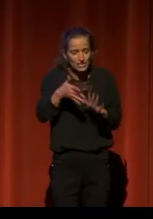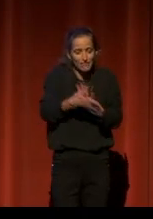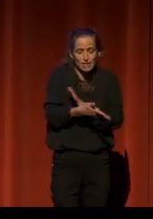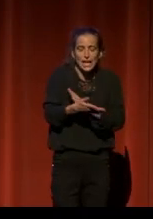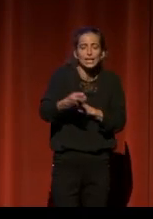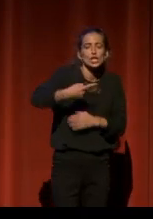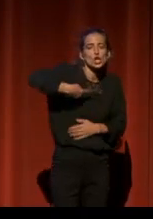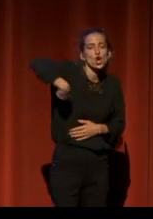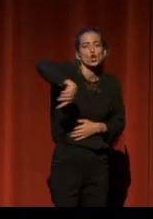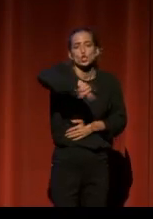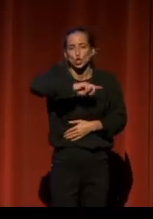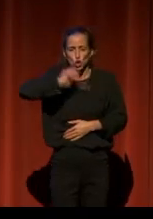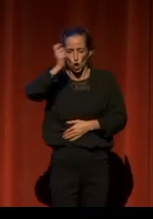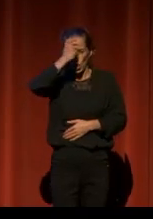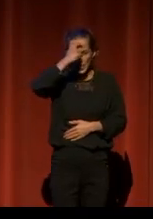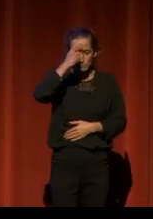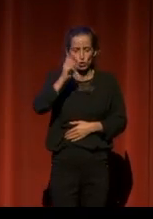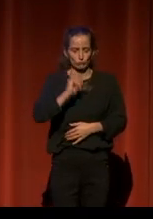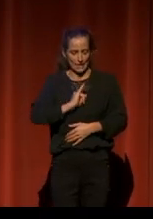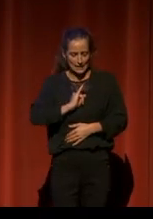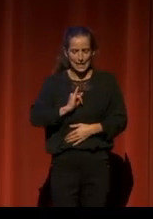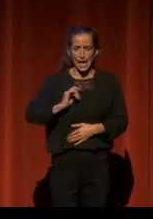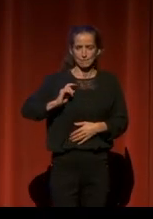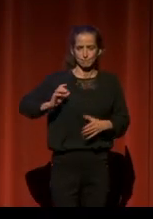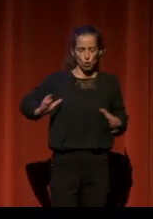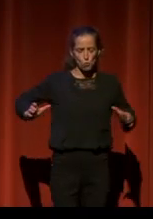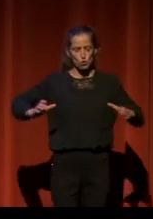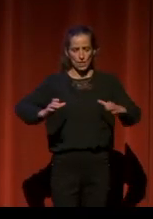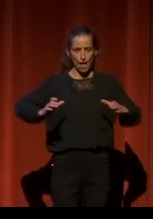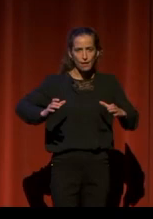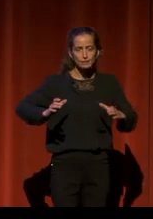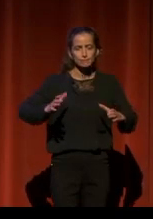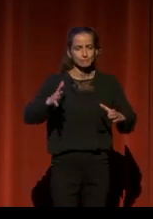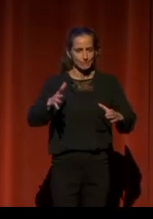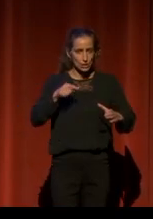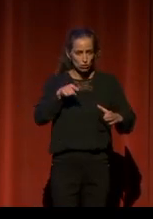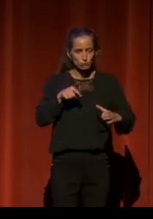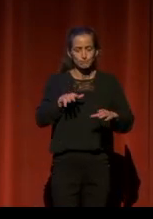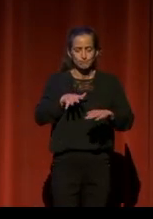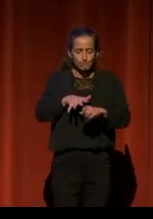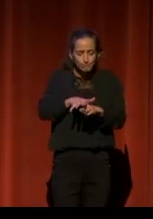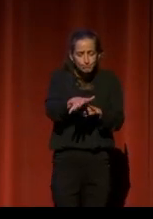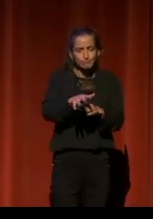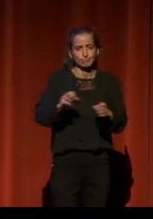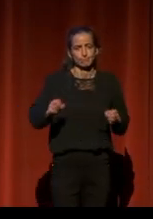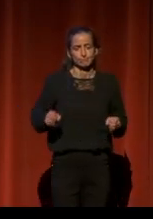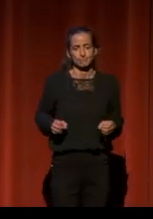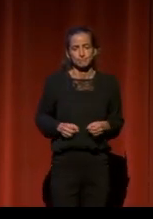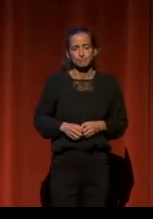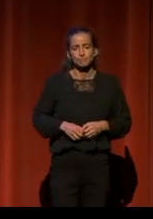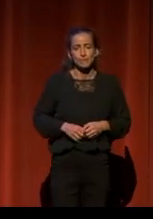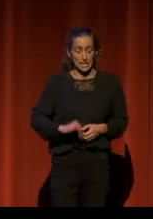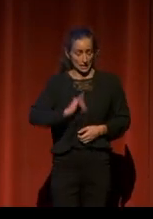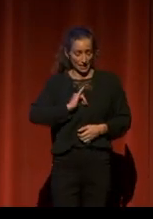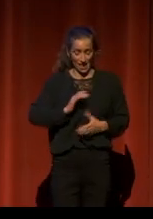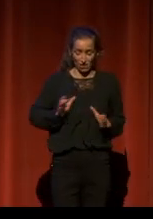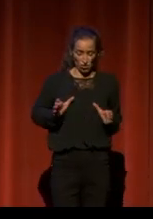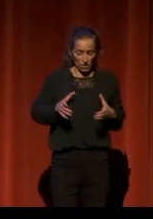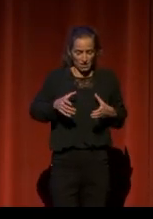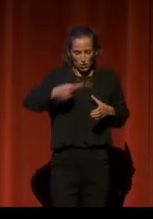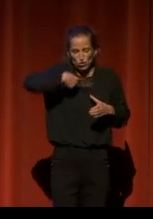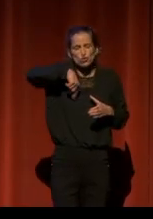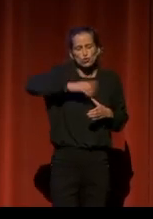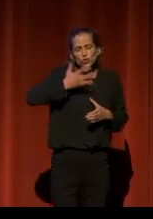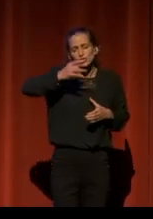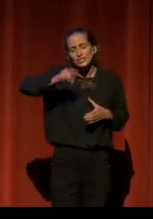identidad la idea de la comunidad la idea de Bueno pues en fin esa identidad colectiva no de Quiénes somos nosotros